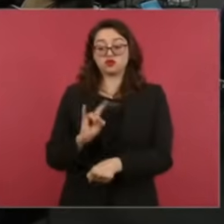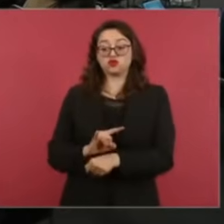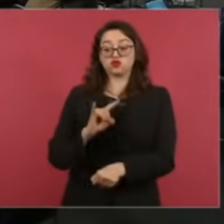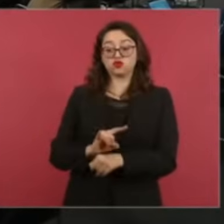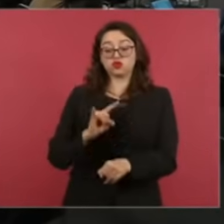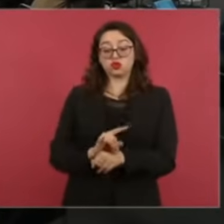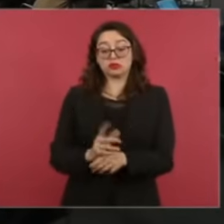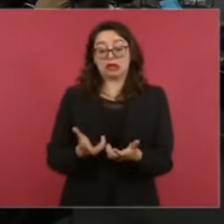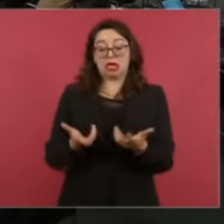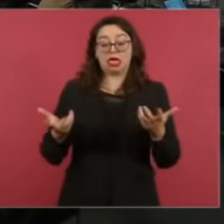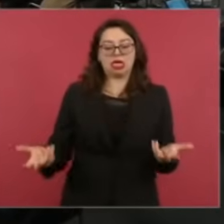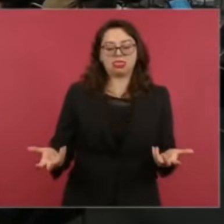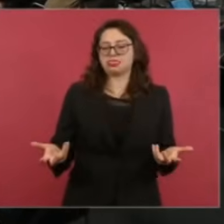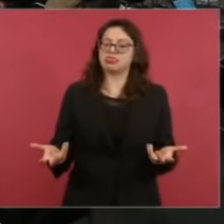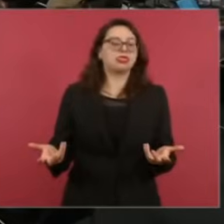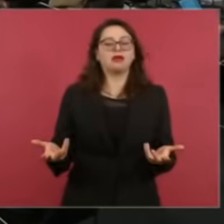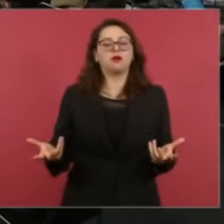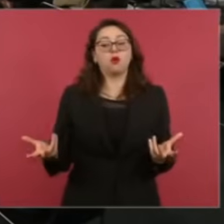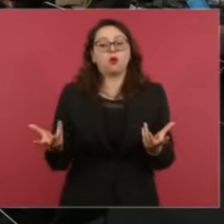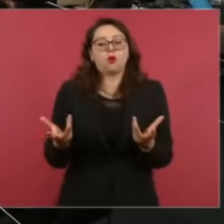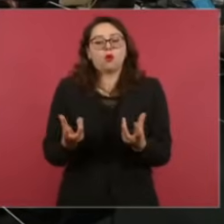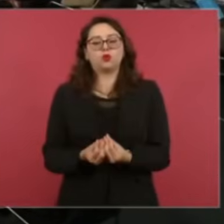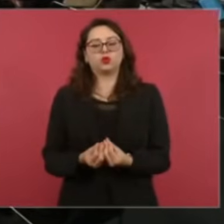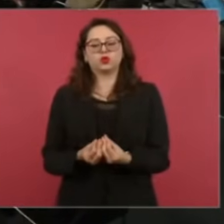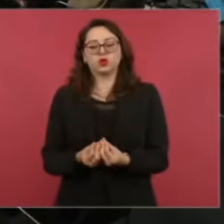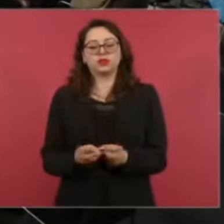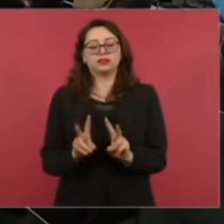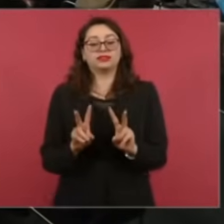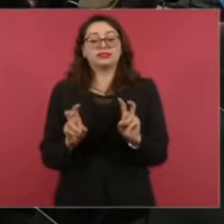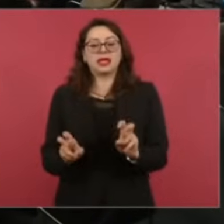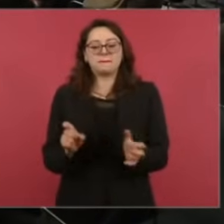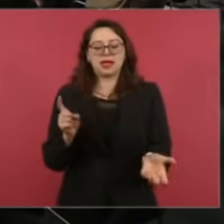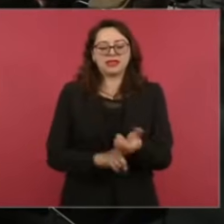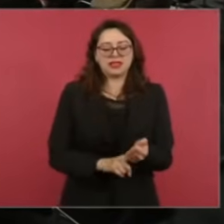esa donde todos los intereses cuentan, menos el interés del pueblo.